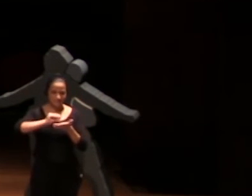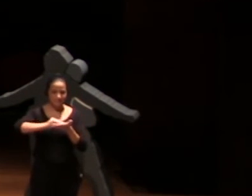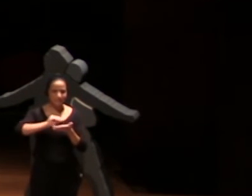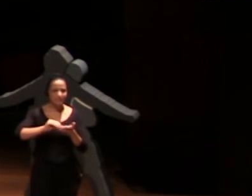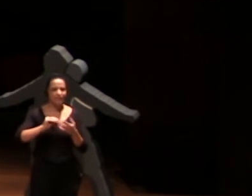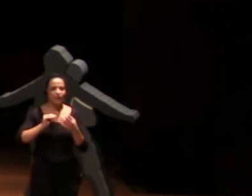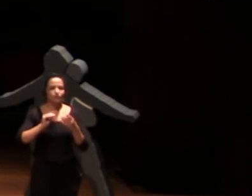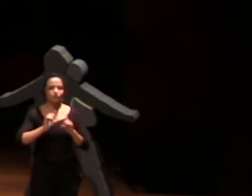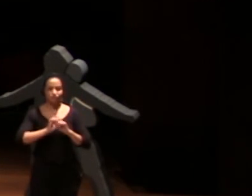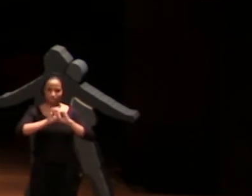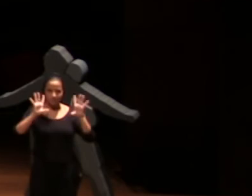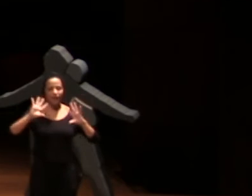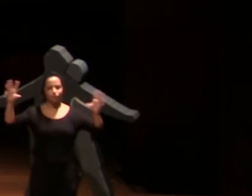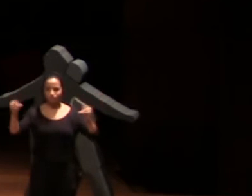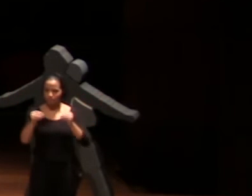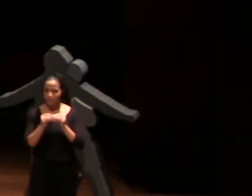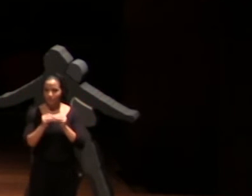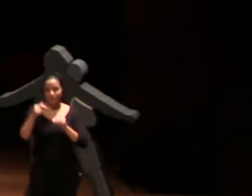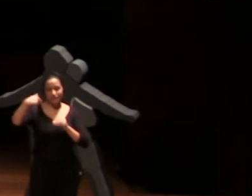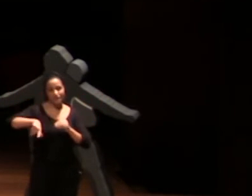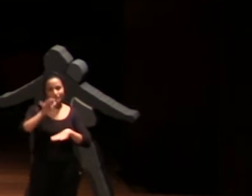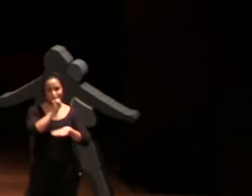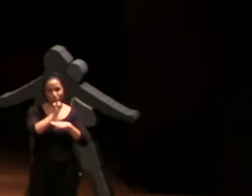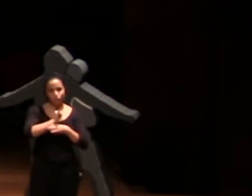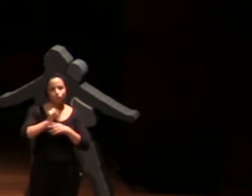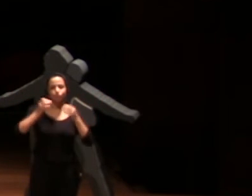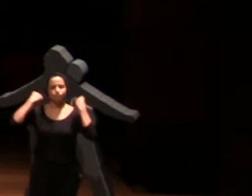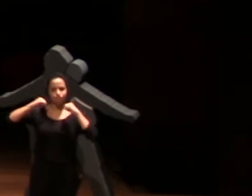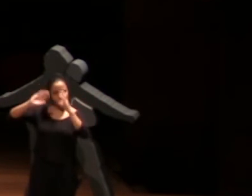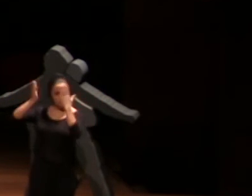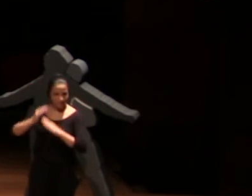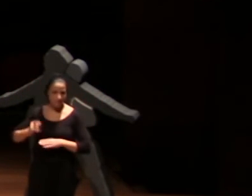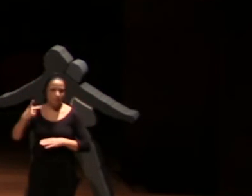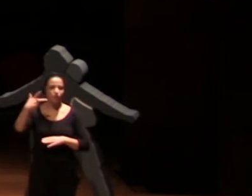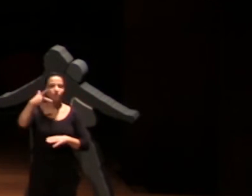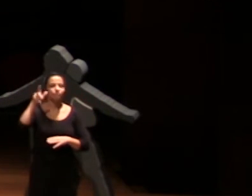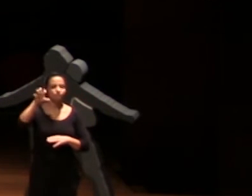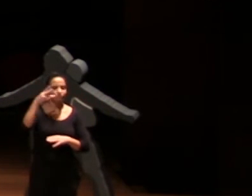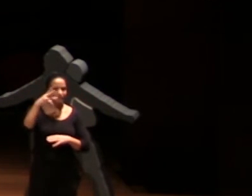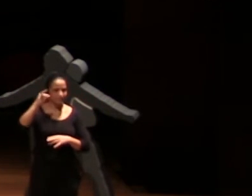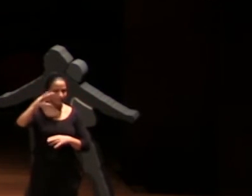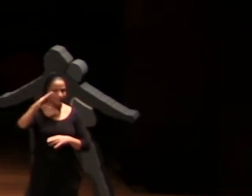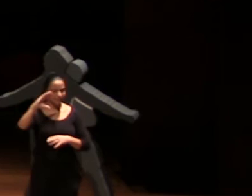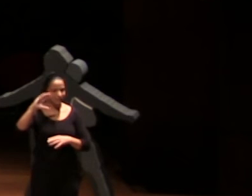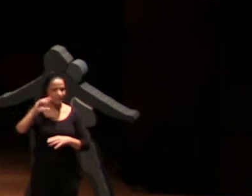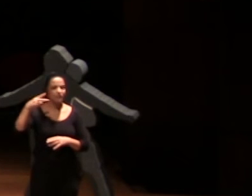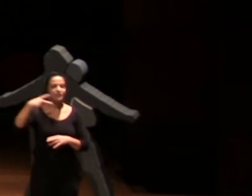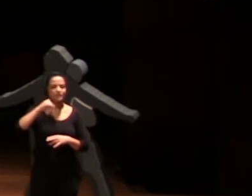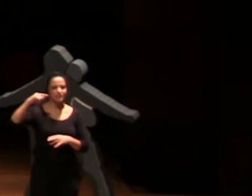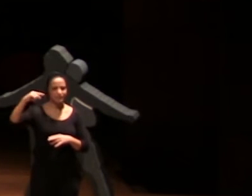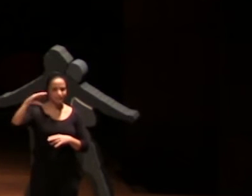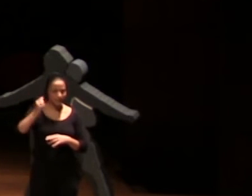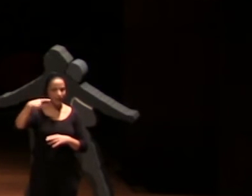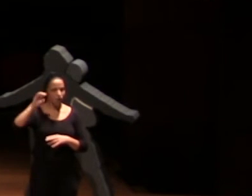resumida, pues como el Instituto de Rehabilitación de Chicago, todos los instrumentos de medidas con sus características psicométricas, o